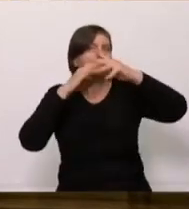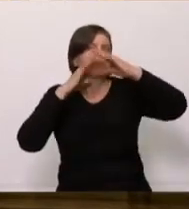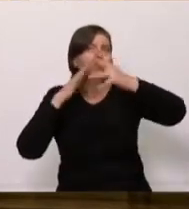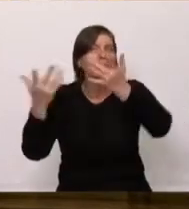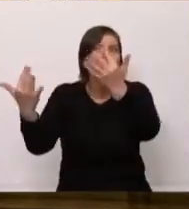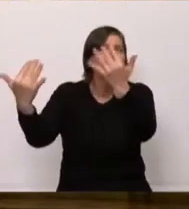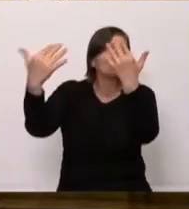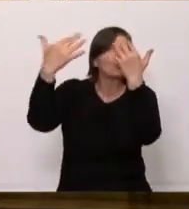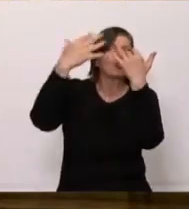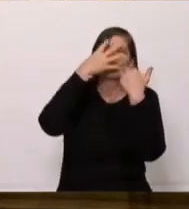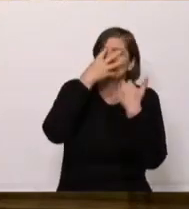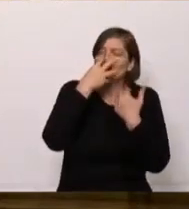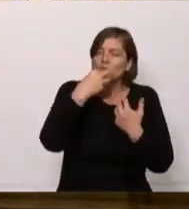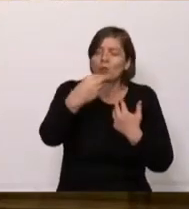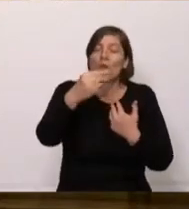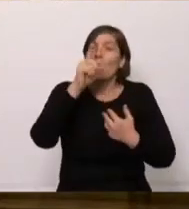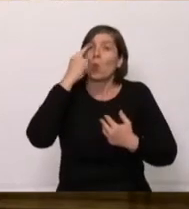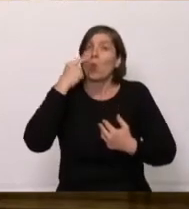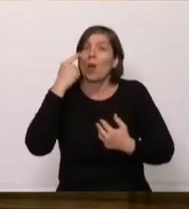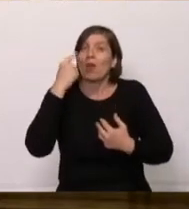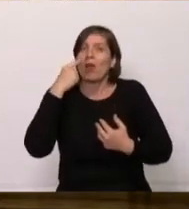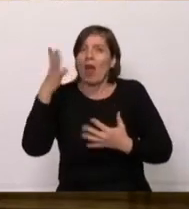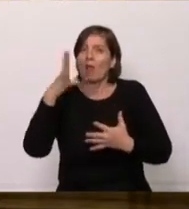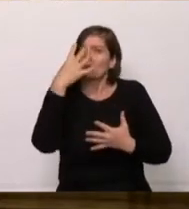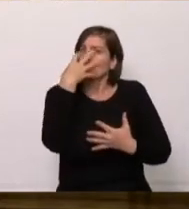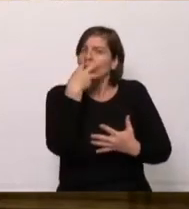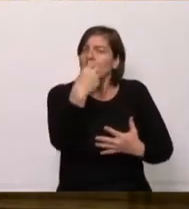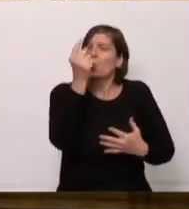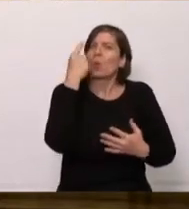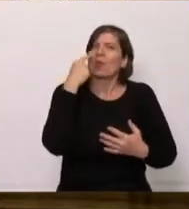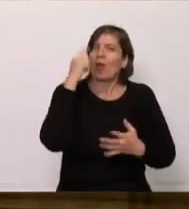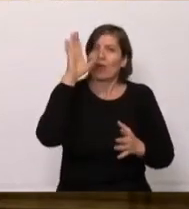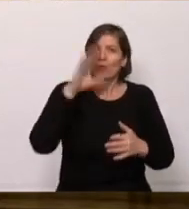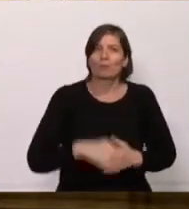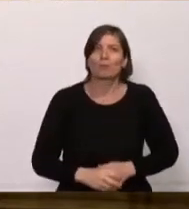Hamelin. Cuidado con el canto de las sirenas.